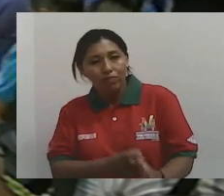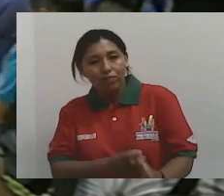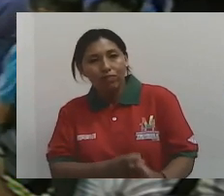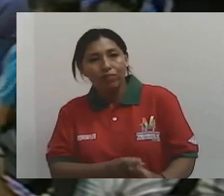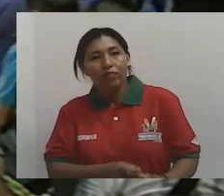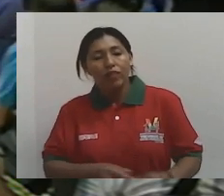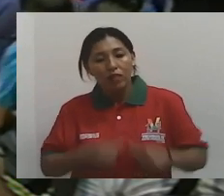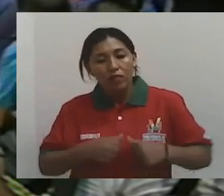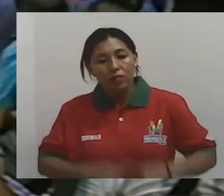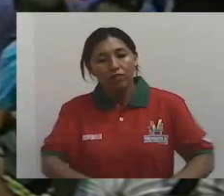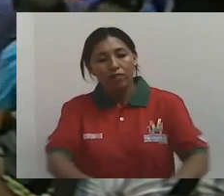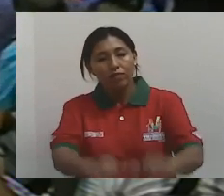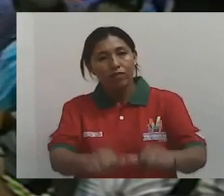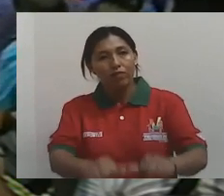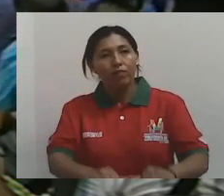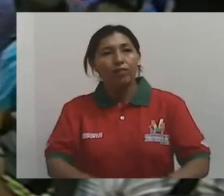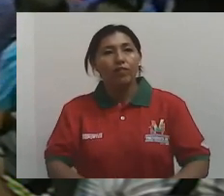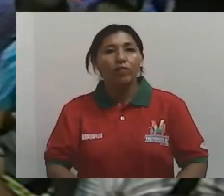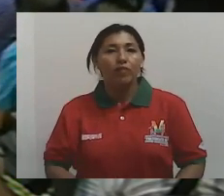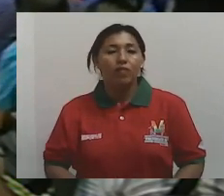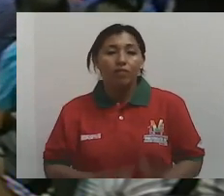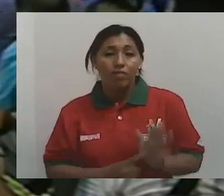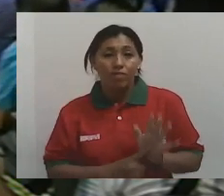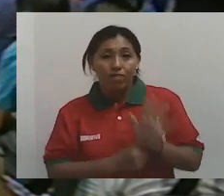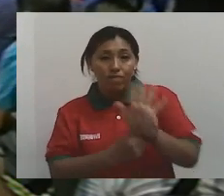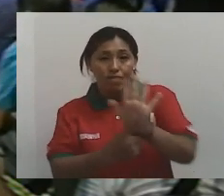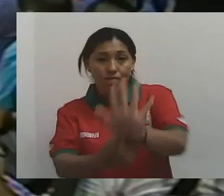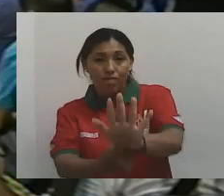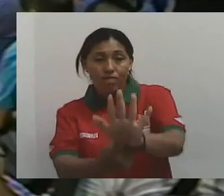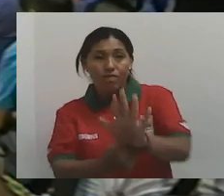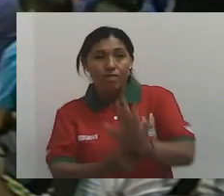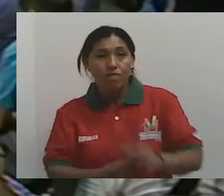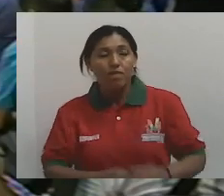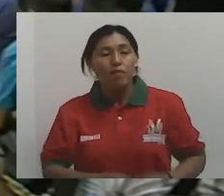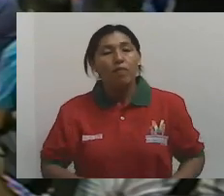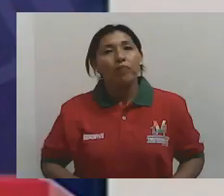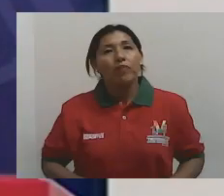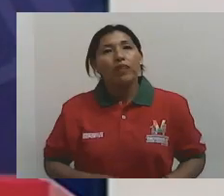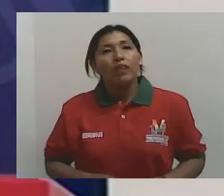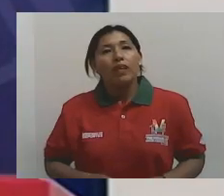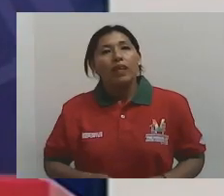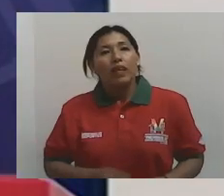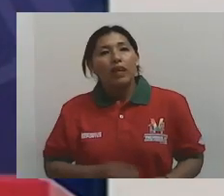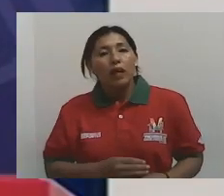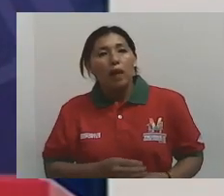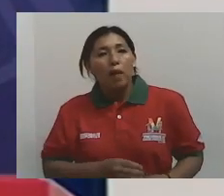Seguimos en la transmisión directa sobre el Programa Nacional de Capacitación Deportiva.